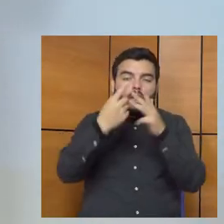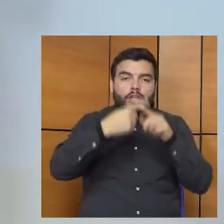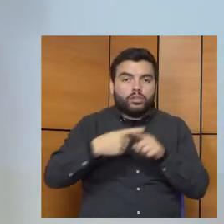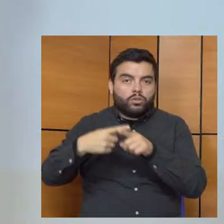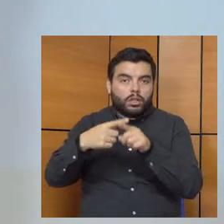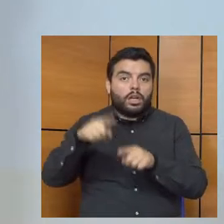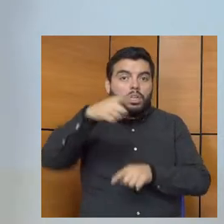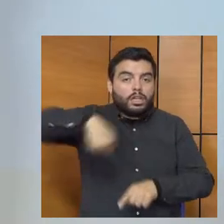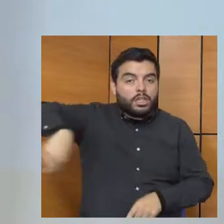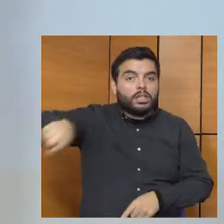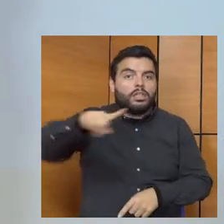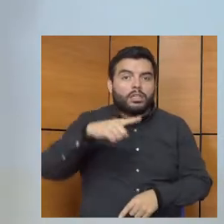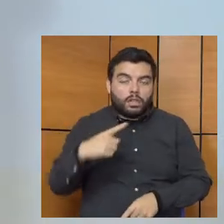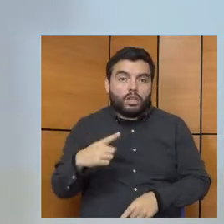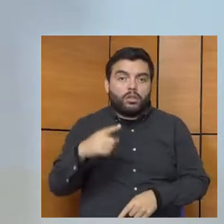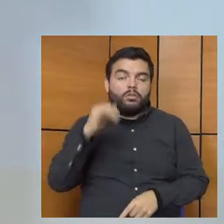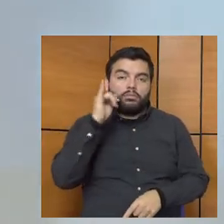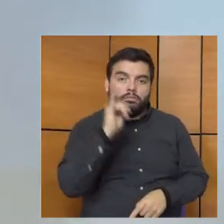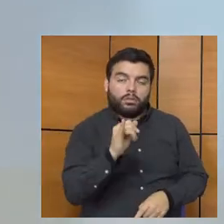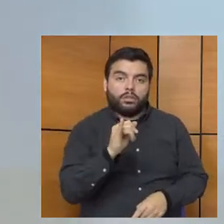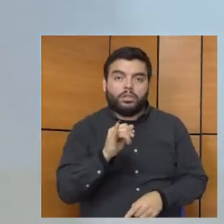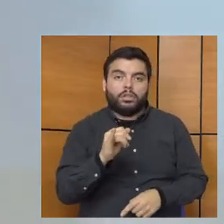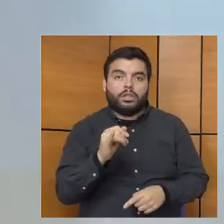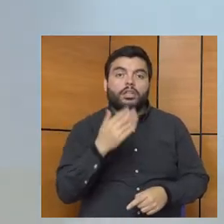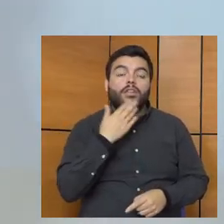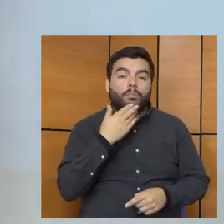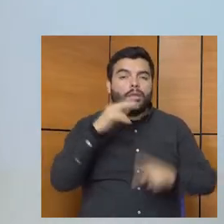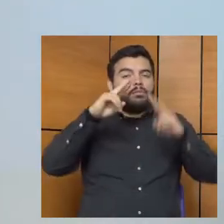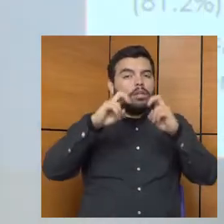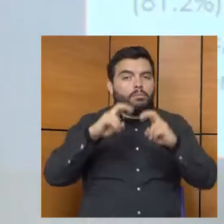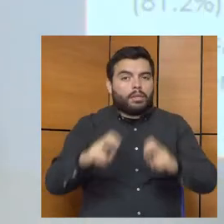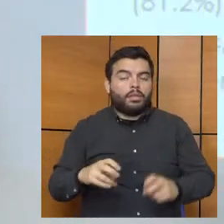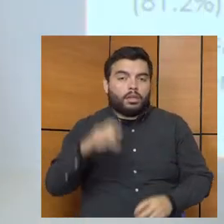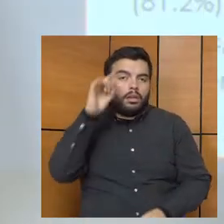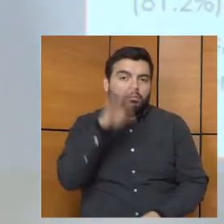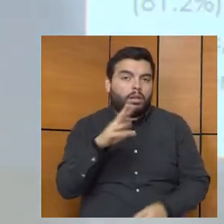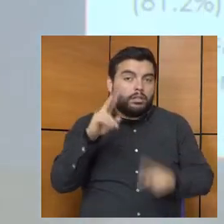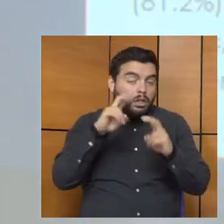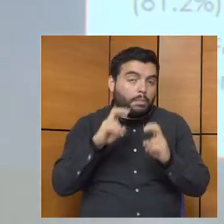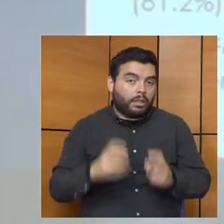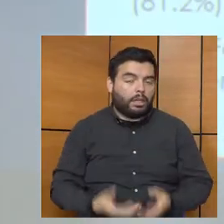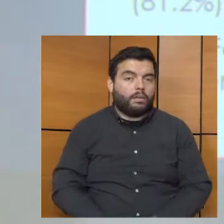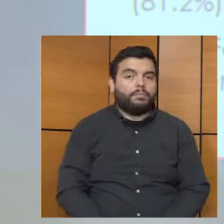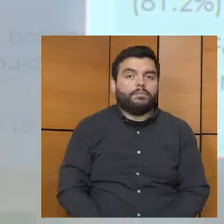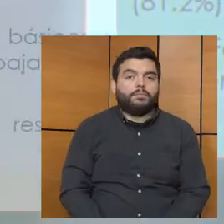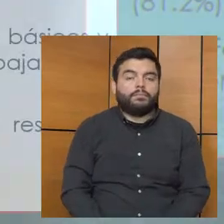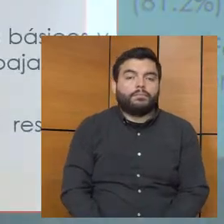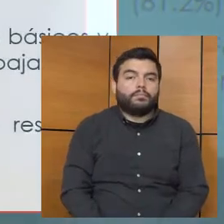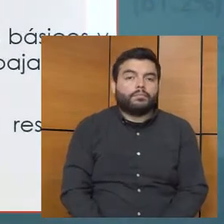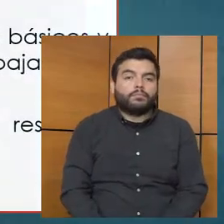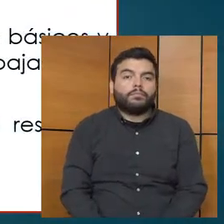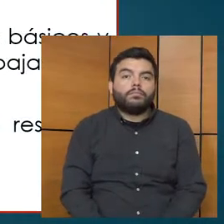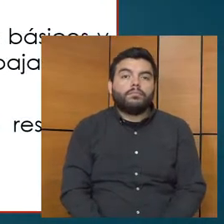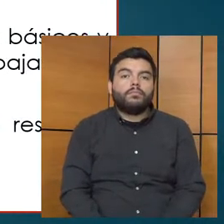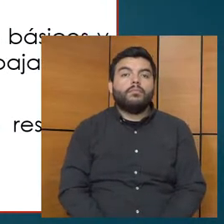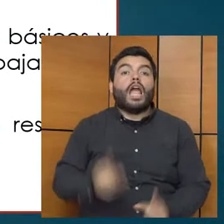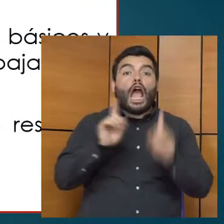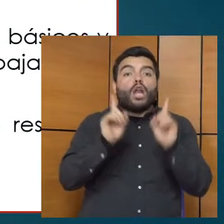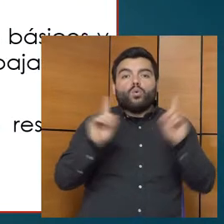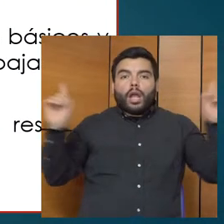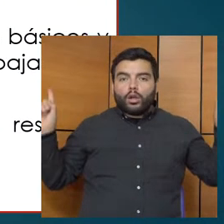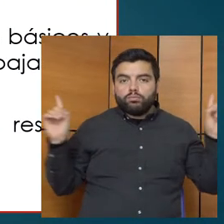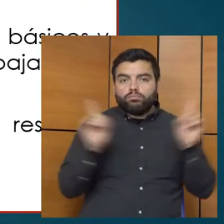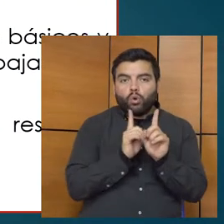que tienen una mayor brecha digital. Y nunca los podemos olvidar. Algunas conclusiones. Bueno, en primer